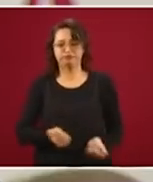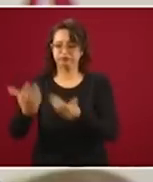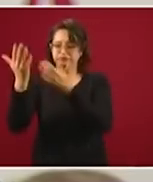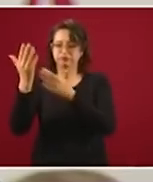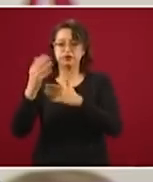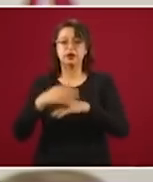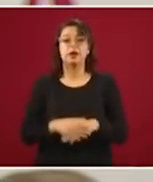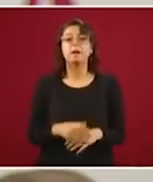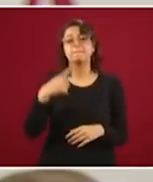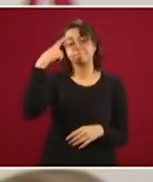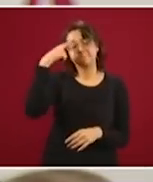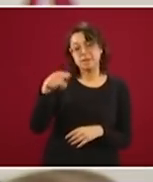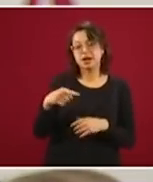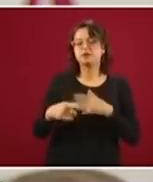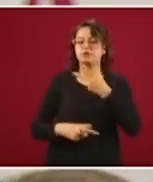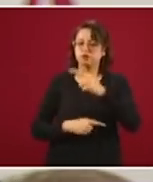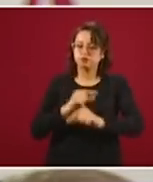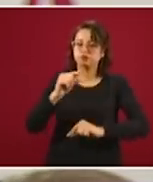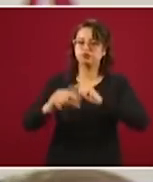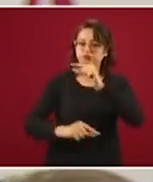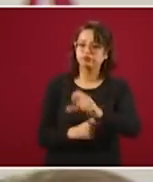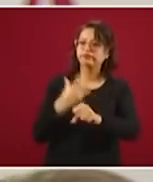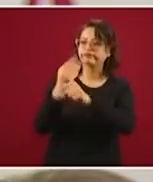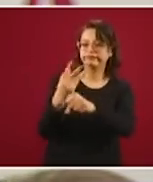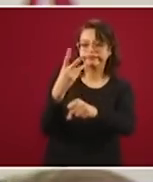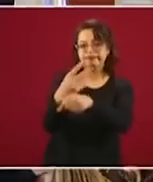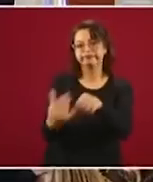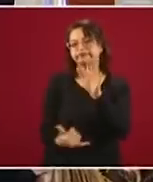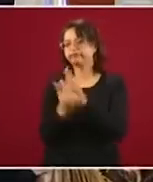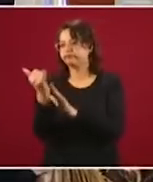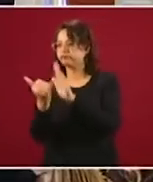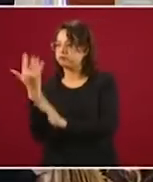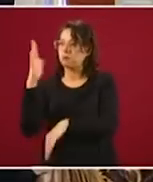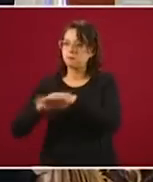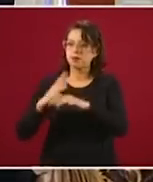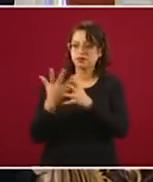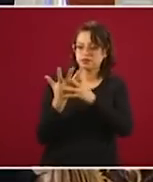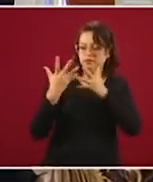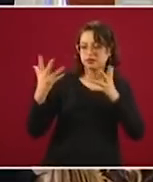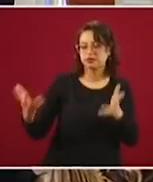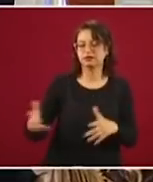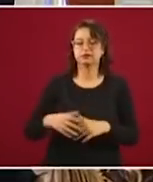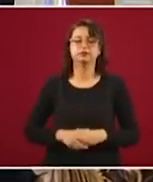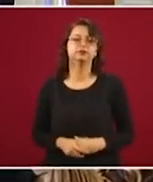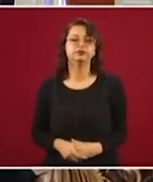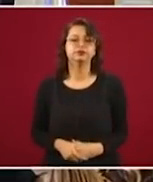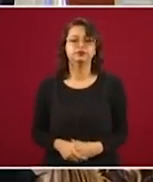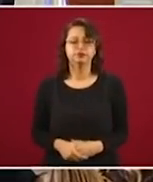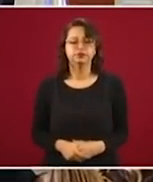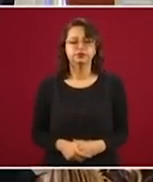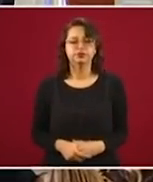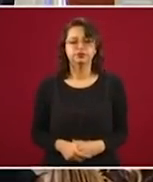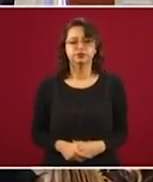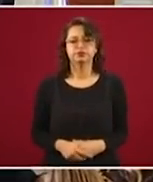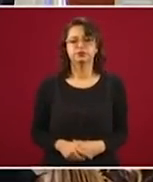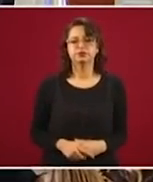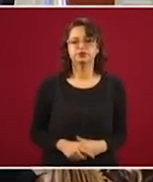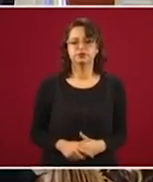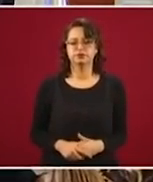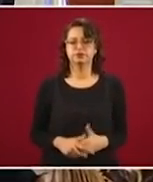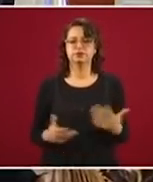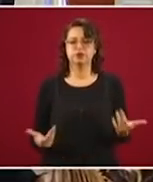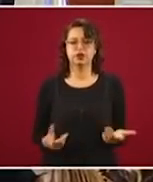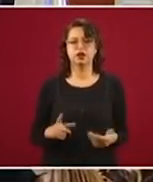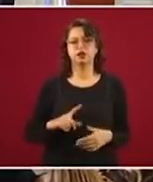acoplado con esta reconstrucción, rehabilitación o ampliación de la cobertura. Más adelante, quizá en